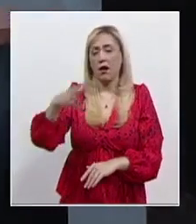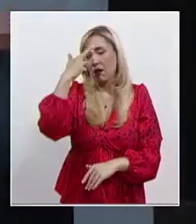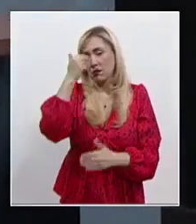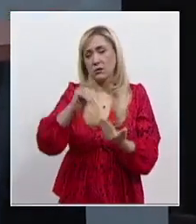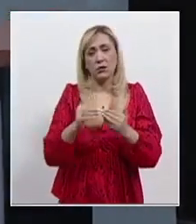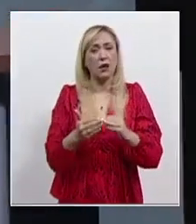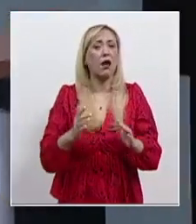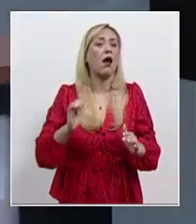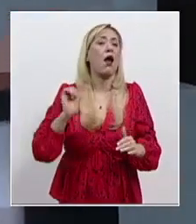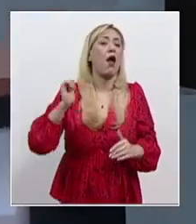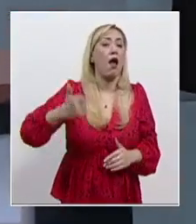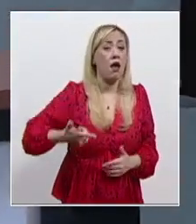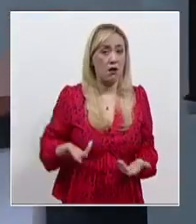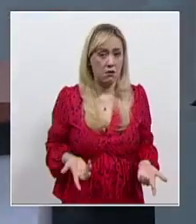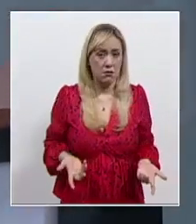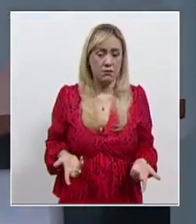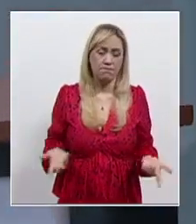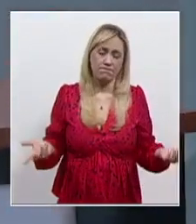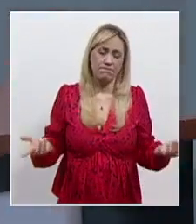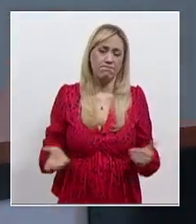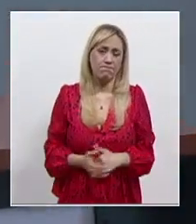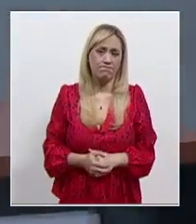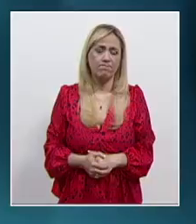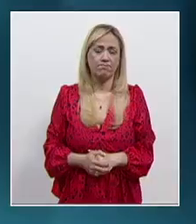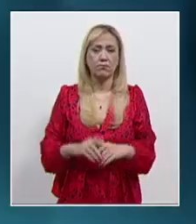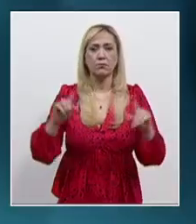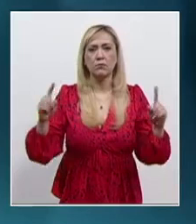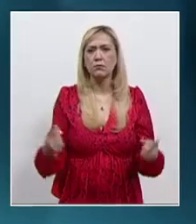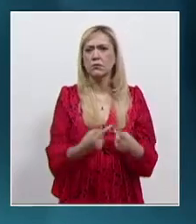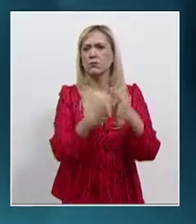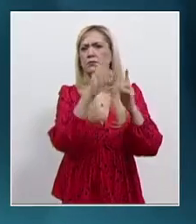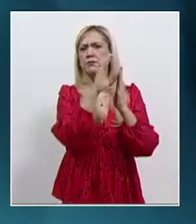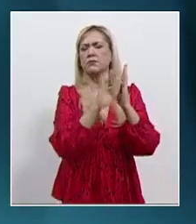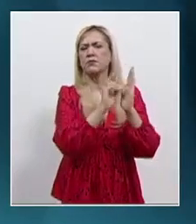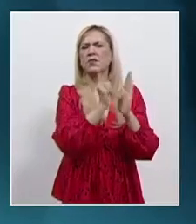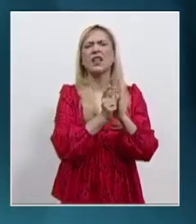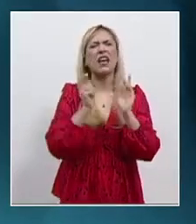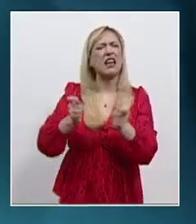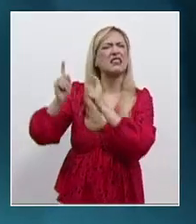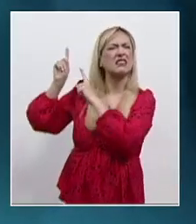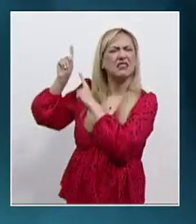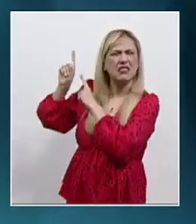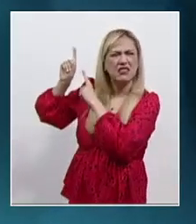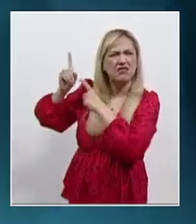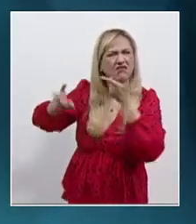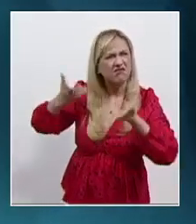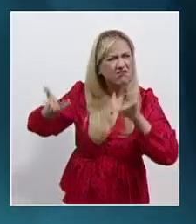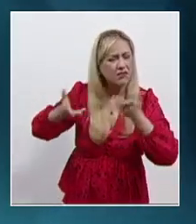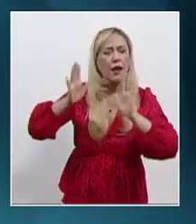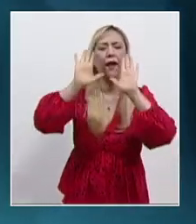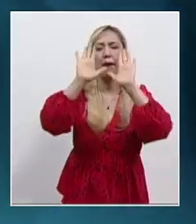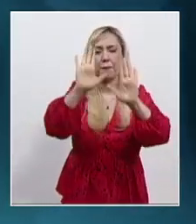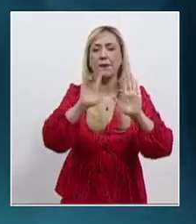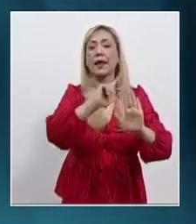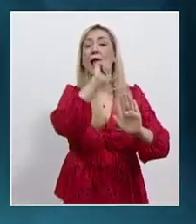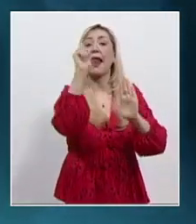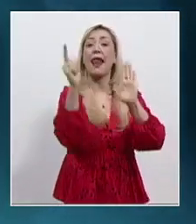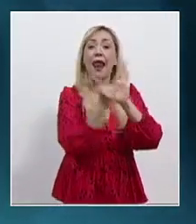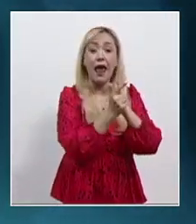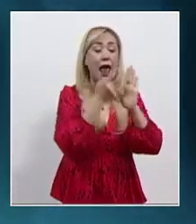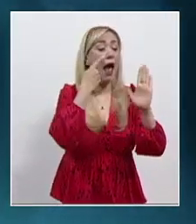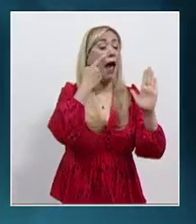La Suprema Corte explicó que la acción de inconstitucionalidad es el juicio por el que se resuelve si una norma se apega a la